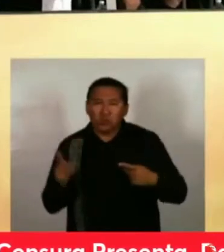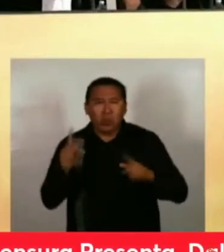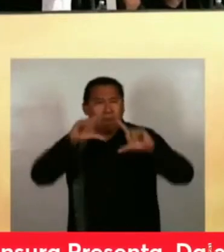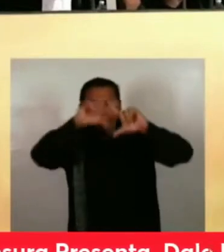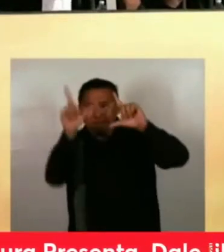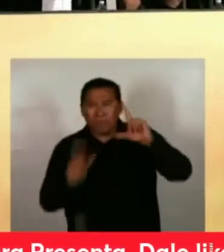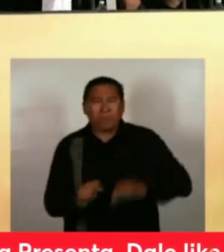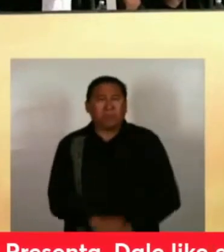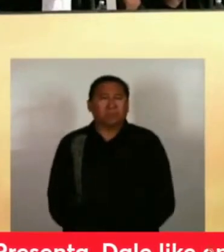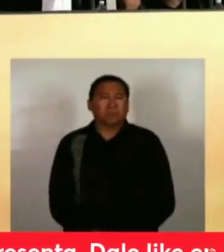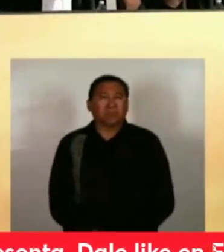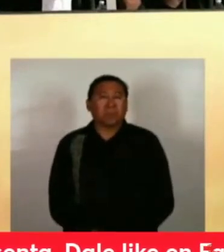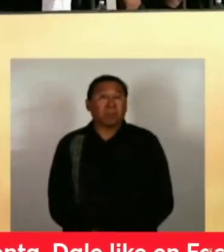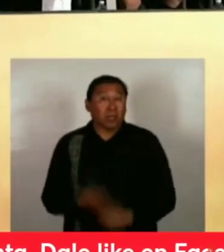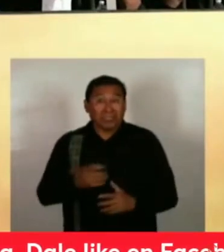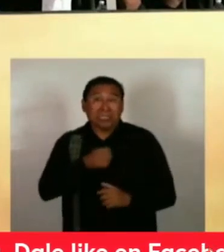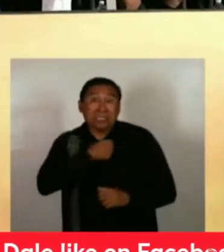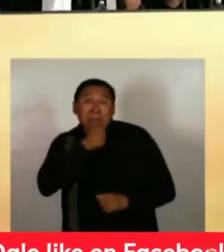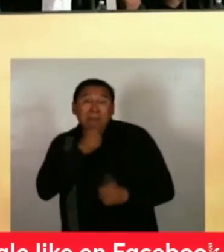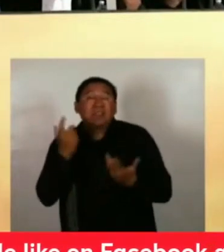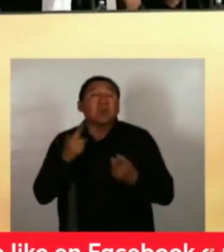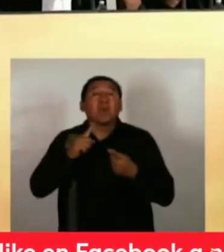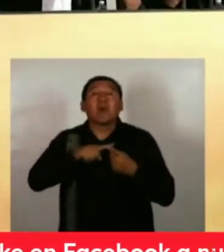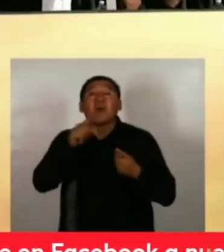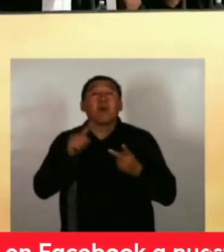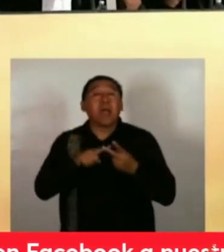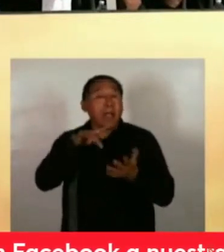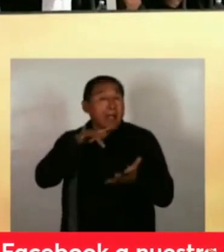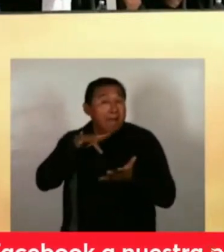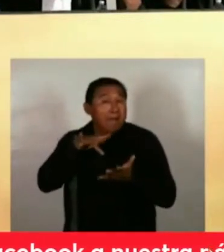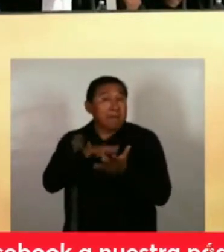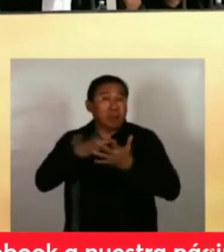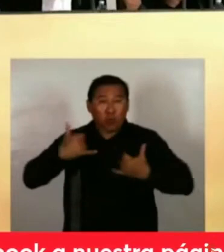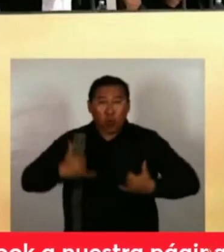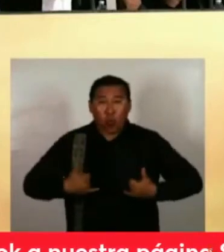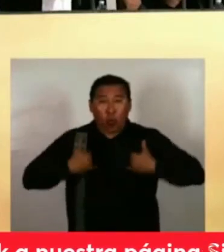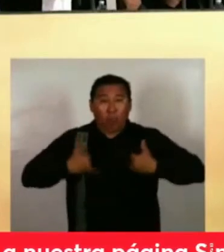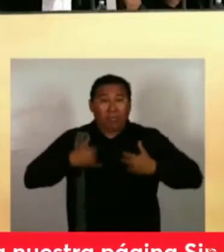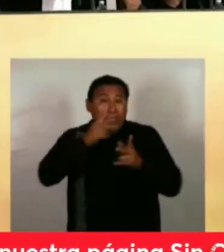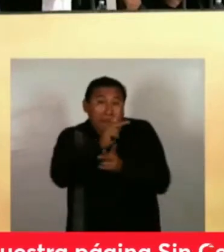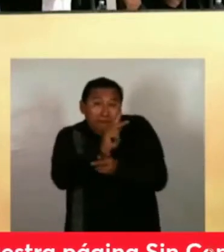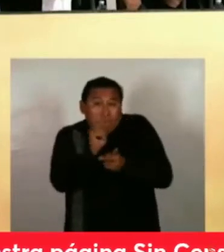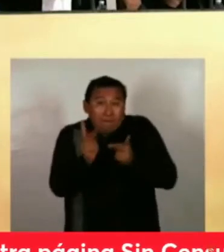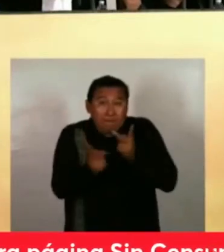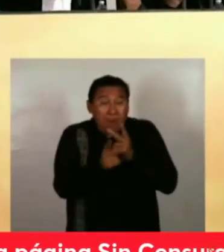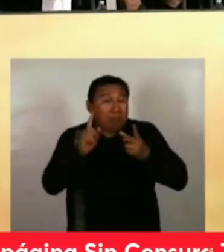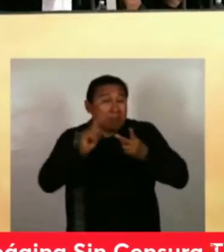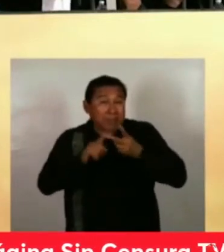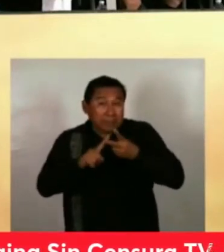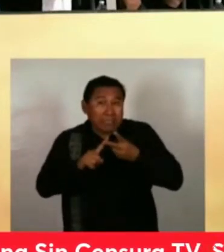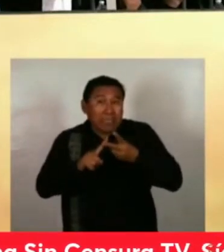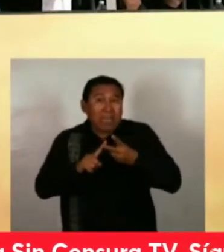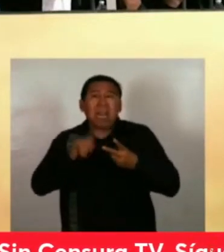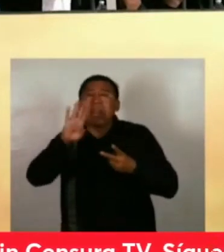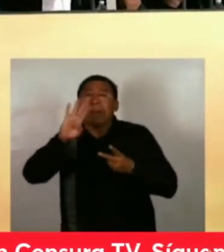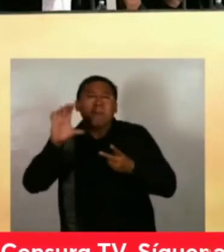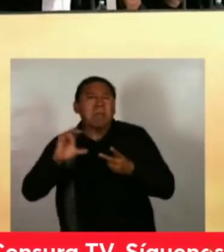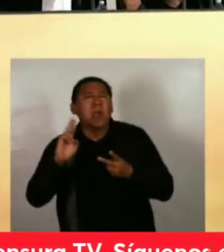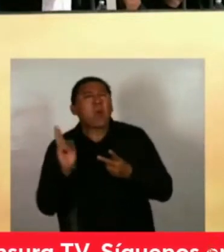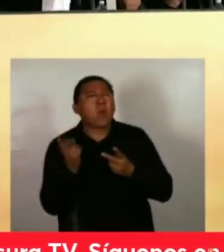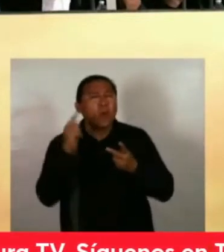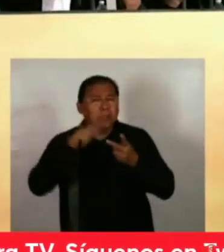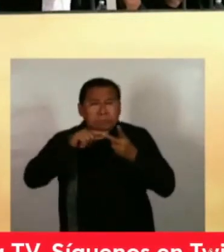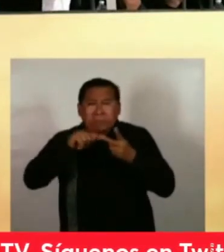eso la pensión universal. ¿Qué más? El apoyo a los jóvenes de preparatoria, la beca universal que quede